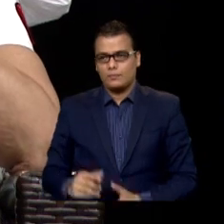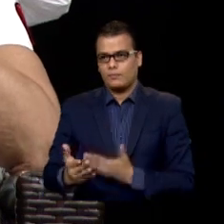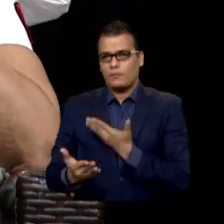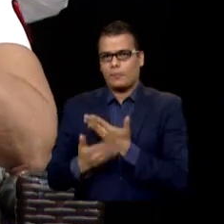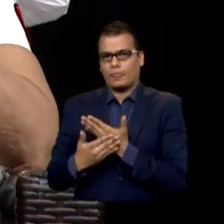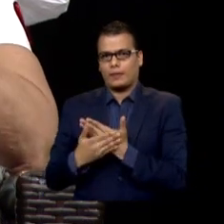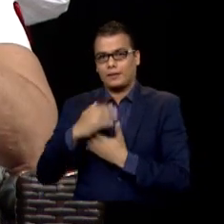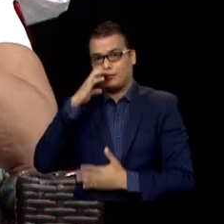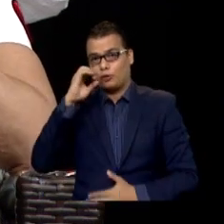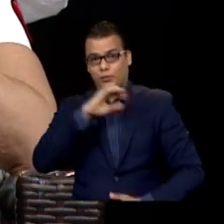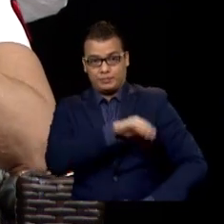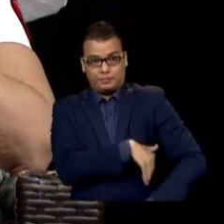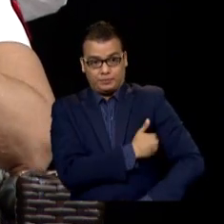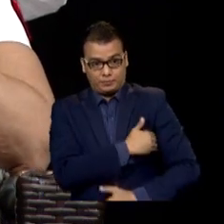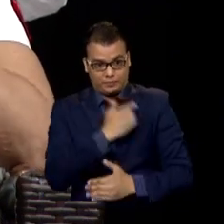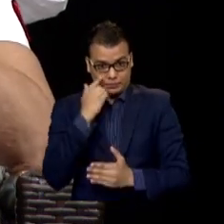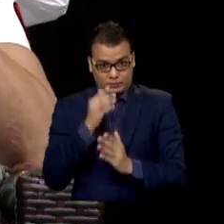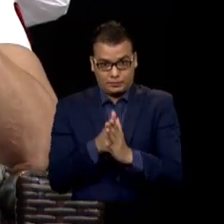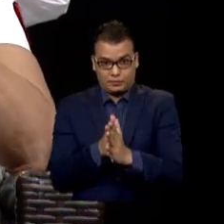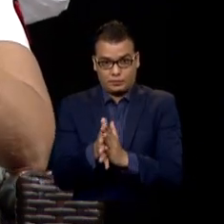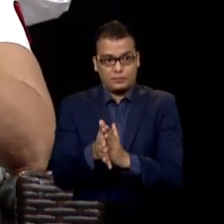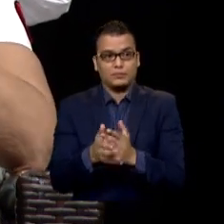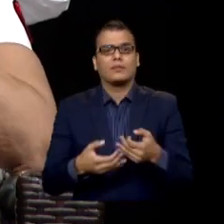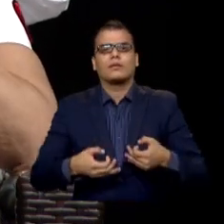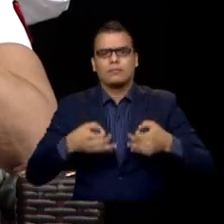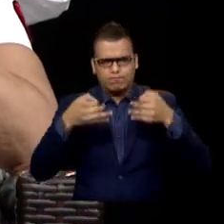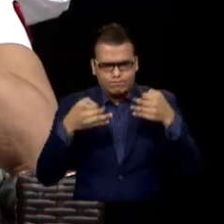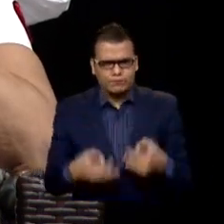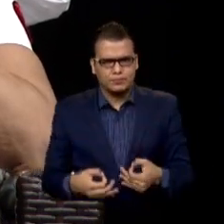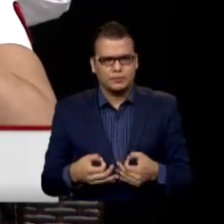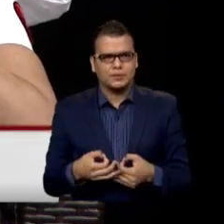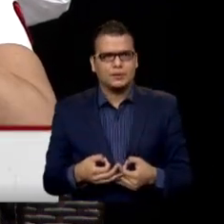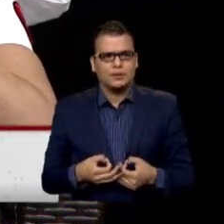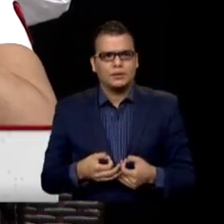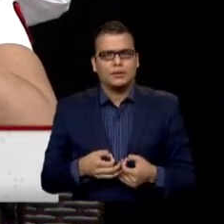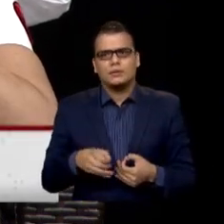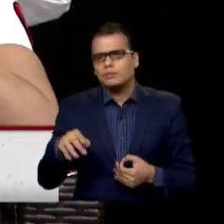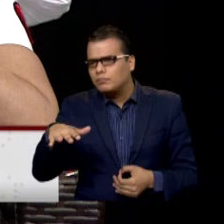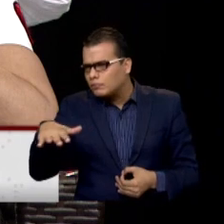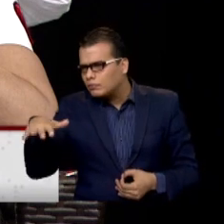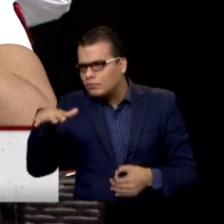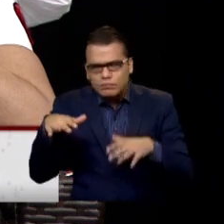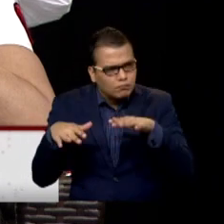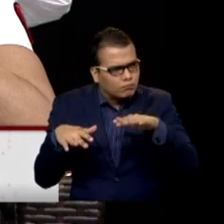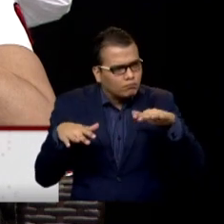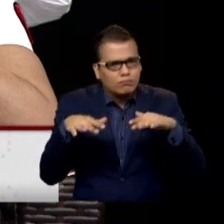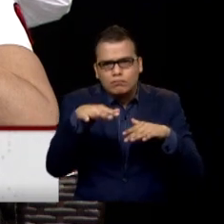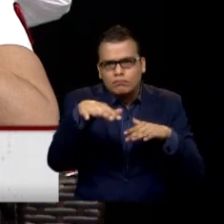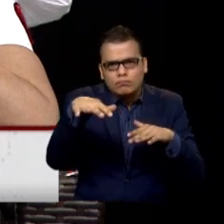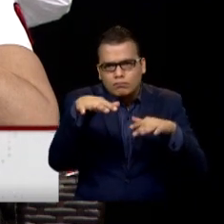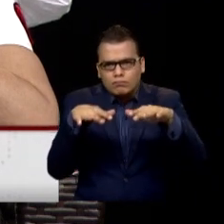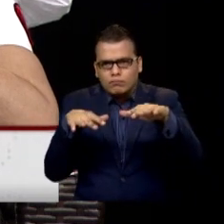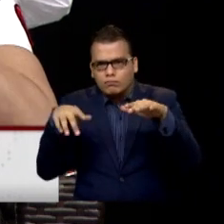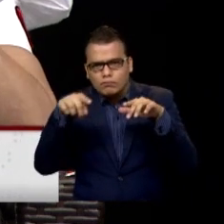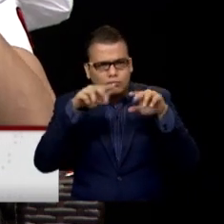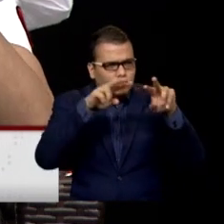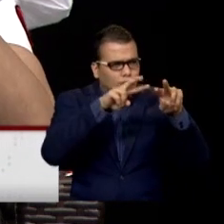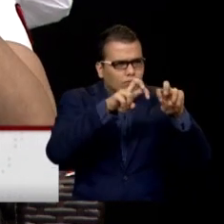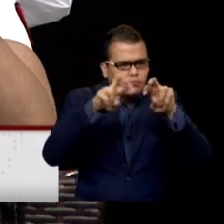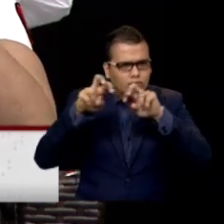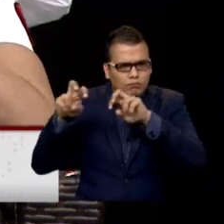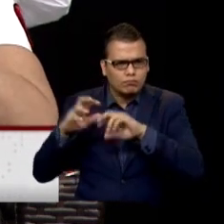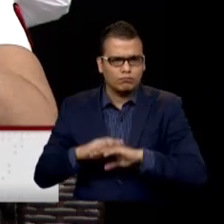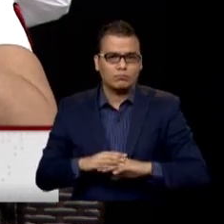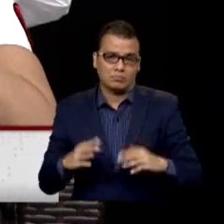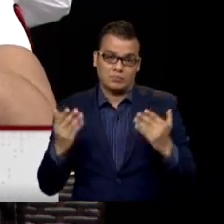el ministro, vamos a seguir trabajando el tema de los microterritorios. Creo que nos ha dado muy buen resultado, eso ha